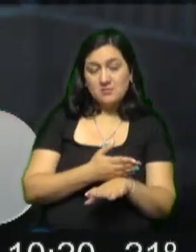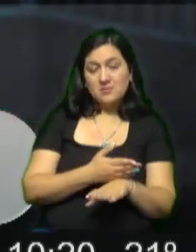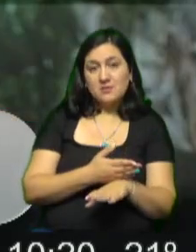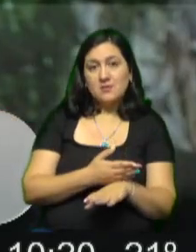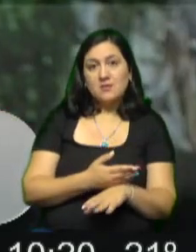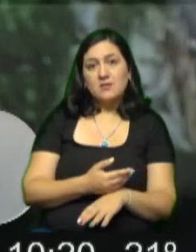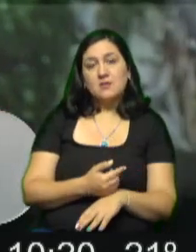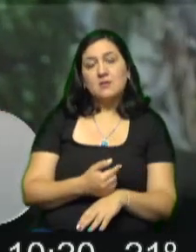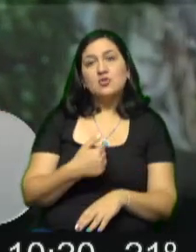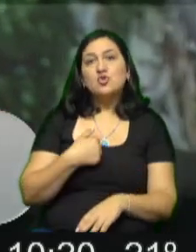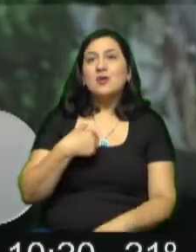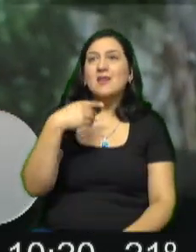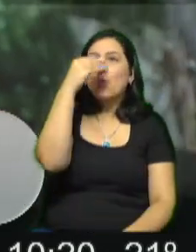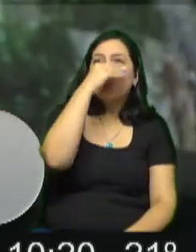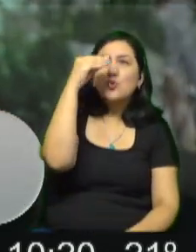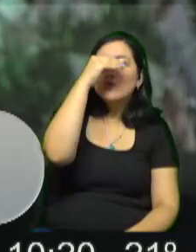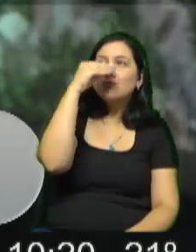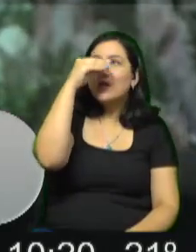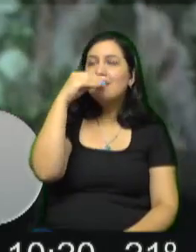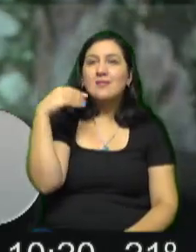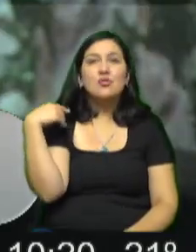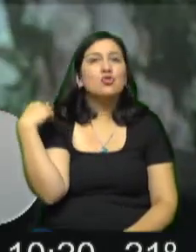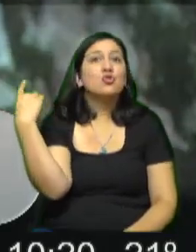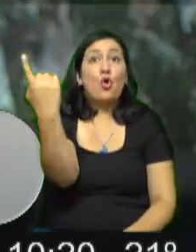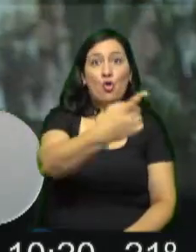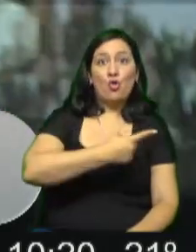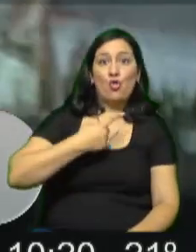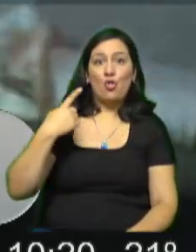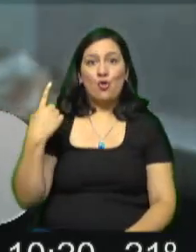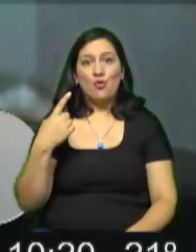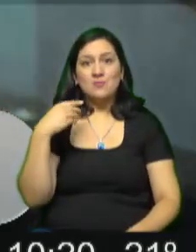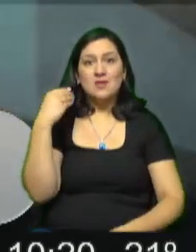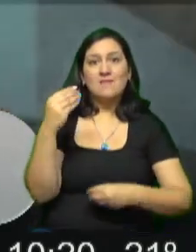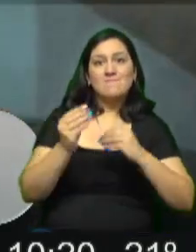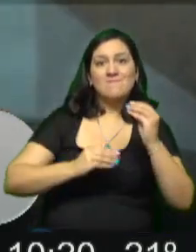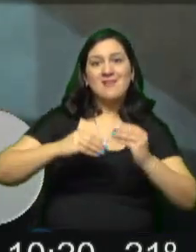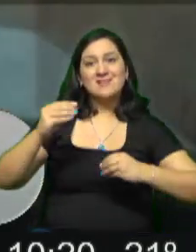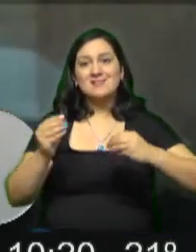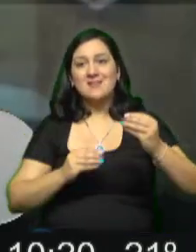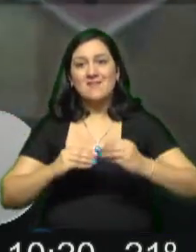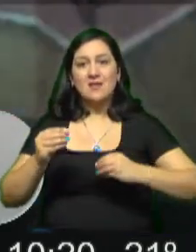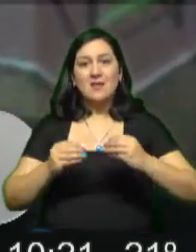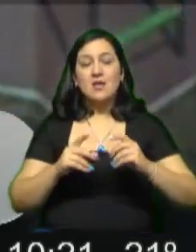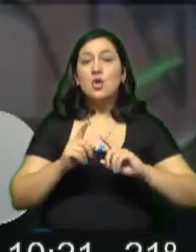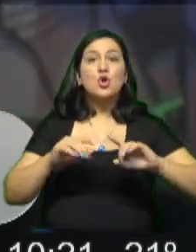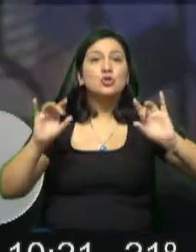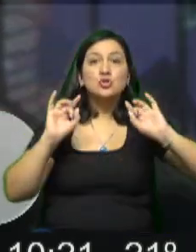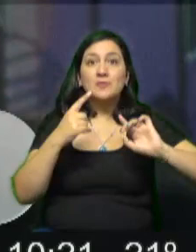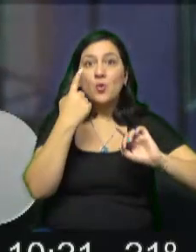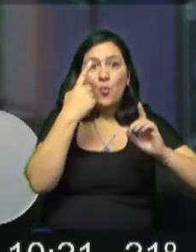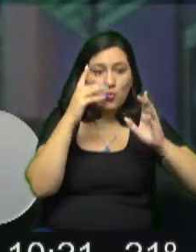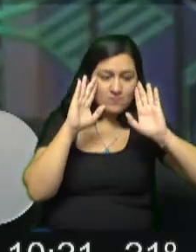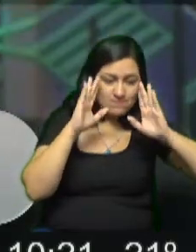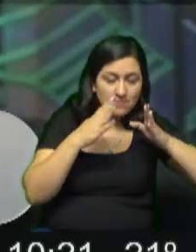era curiosear en todos lados, en todos los géneros, tener una especie de versatilidad, no dedicarse a un género, como